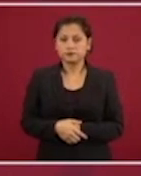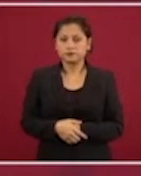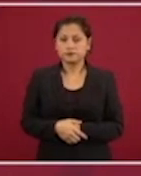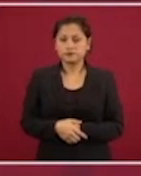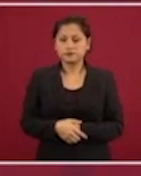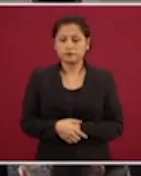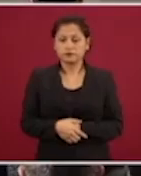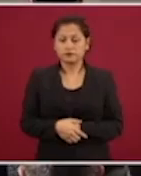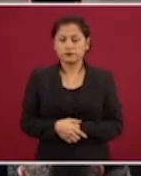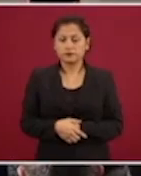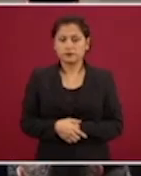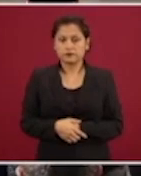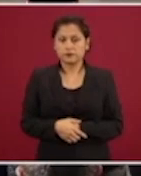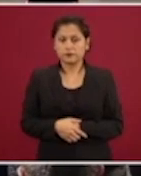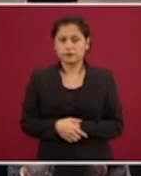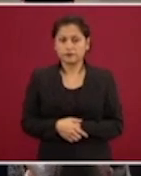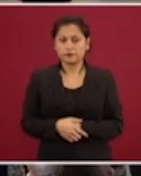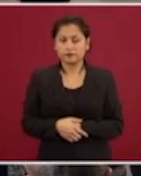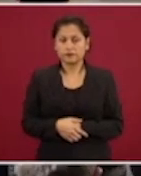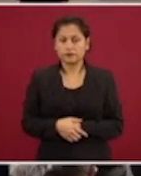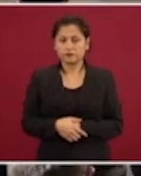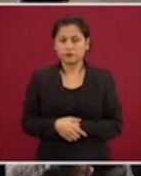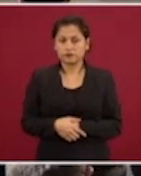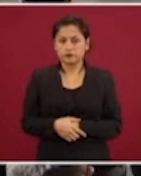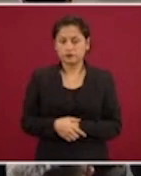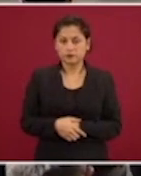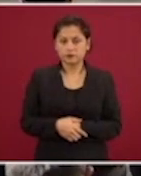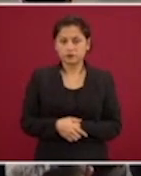digo para que no haya